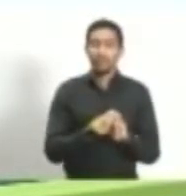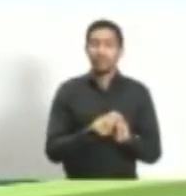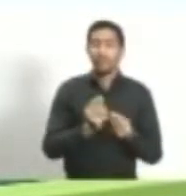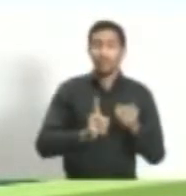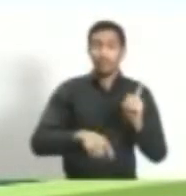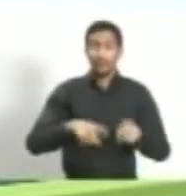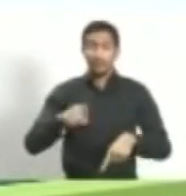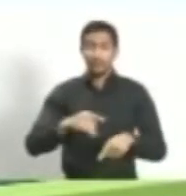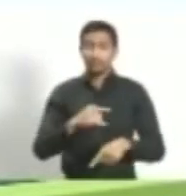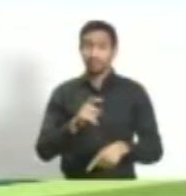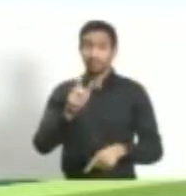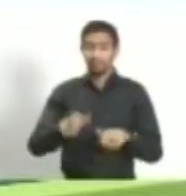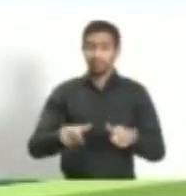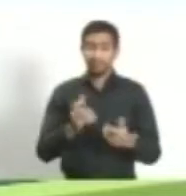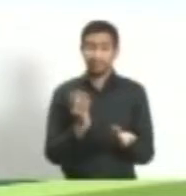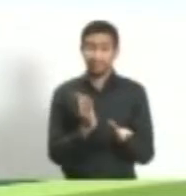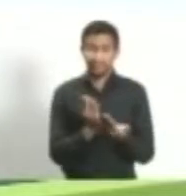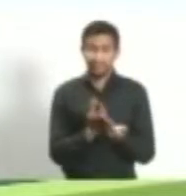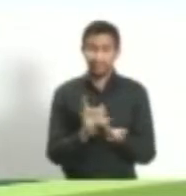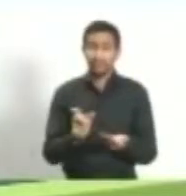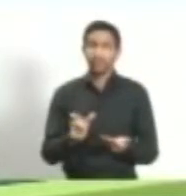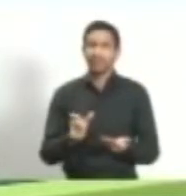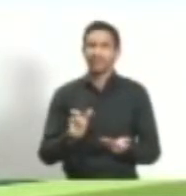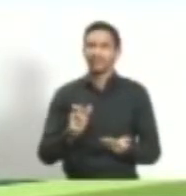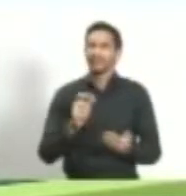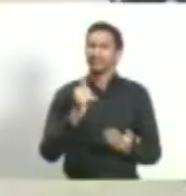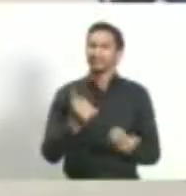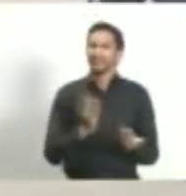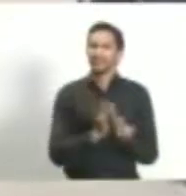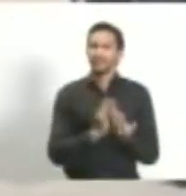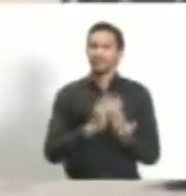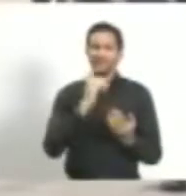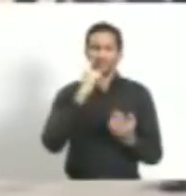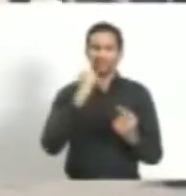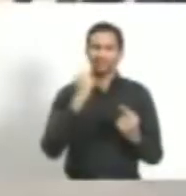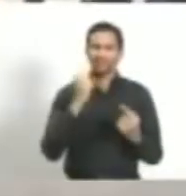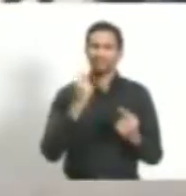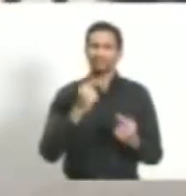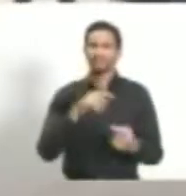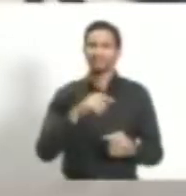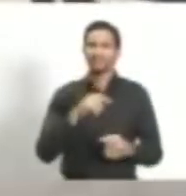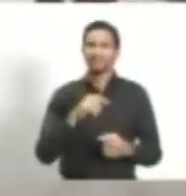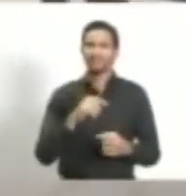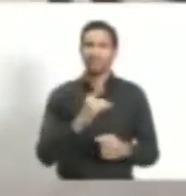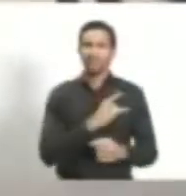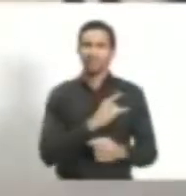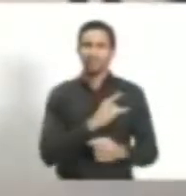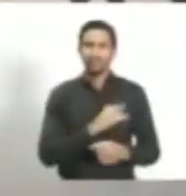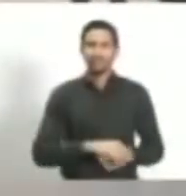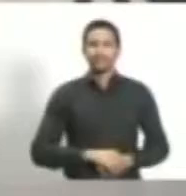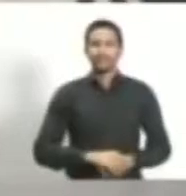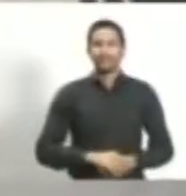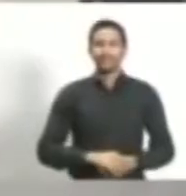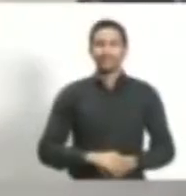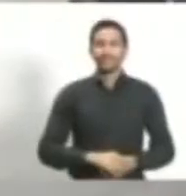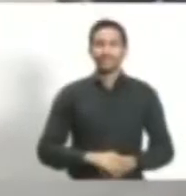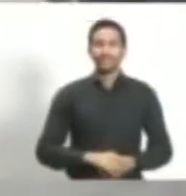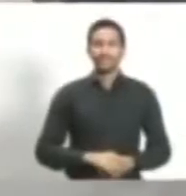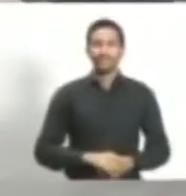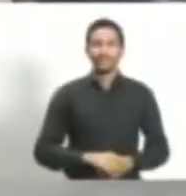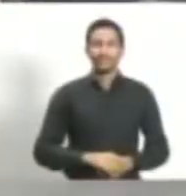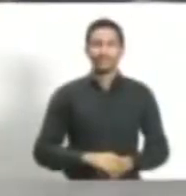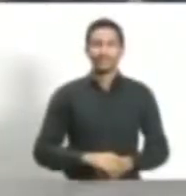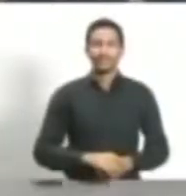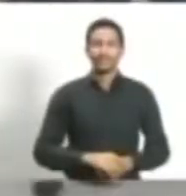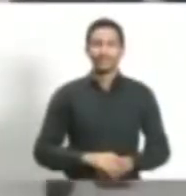en reconocidas universidades de la costa atlántica. En rueda de prensa, el comando de policía del departamento informó de la captura de una presunta